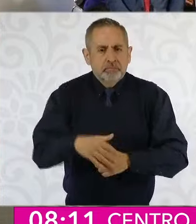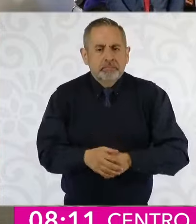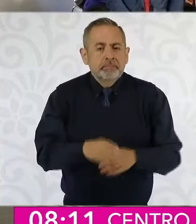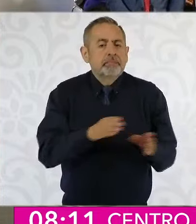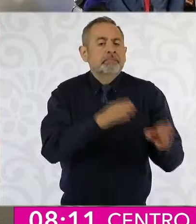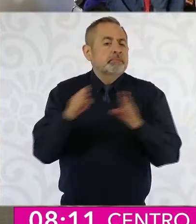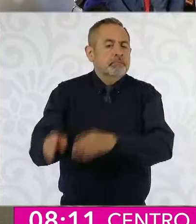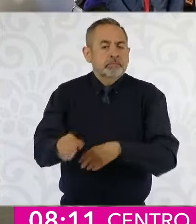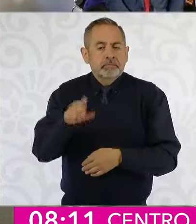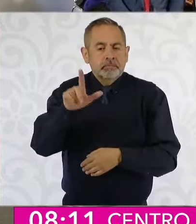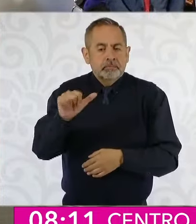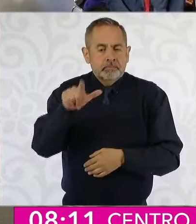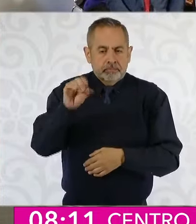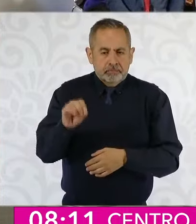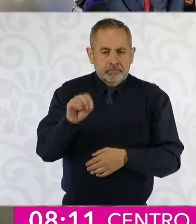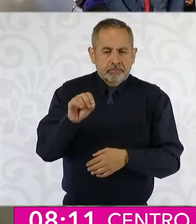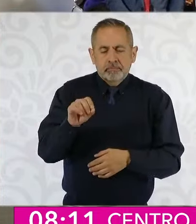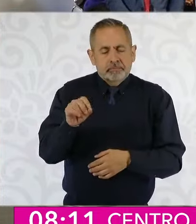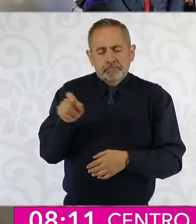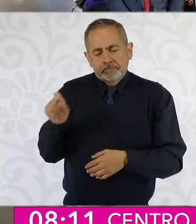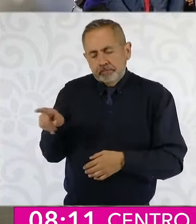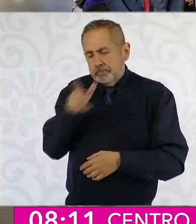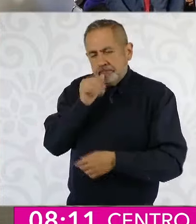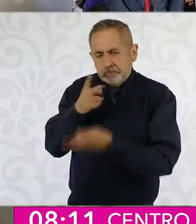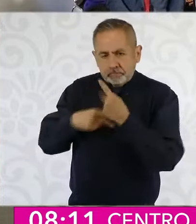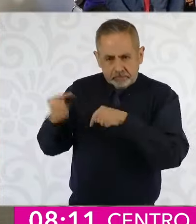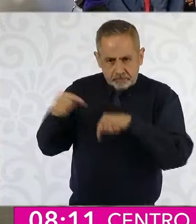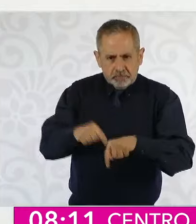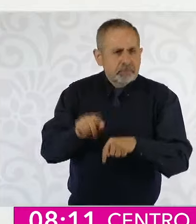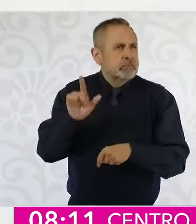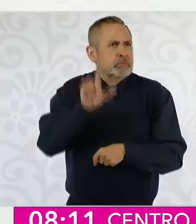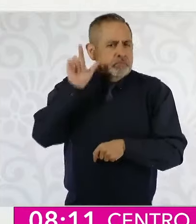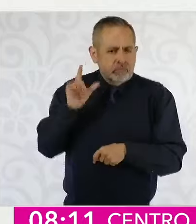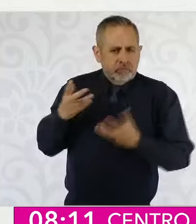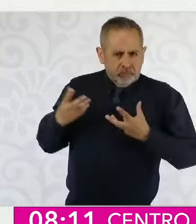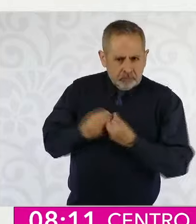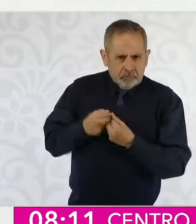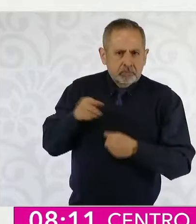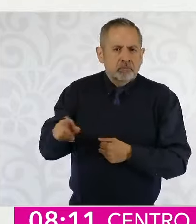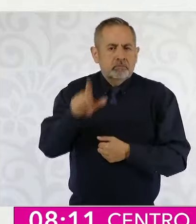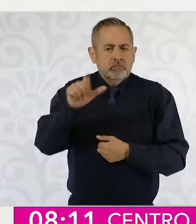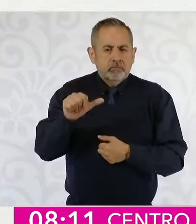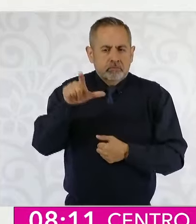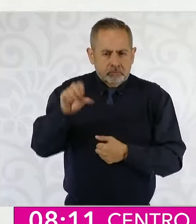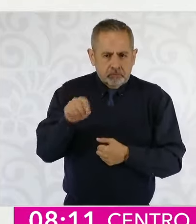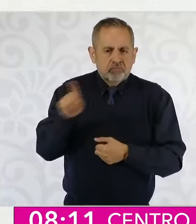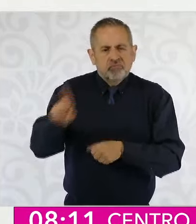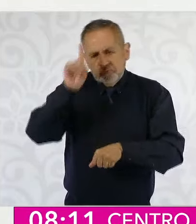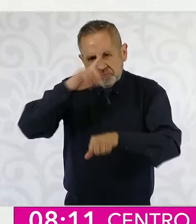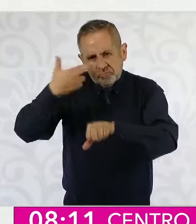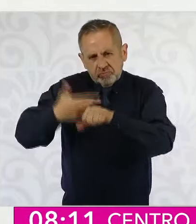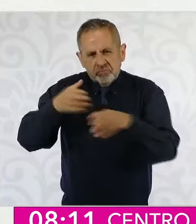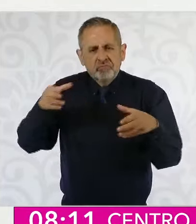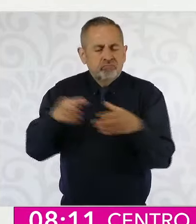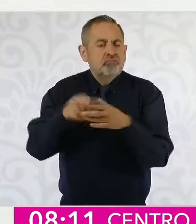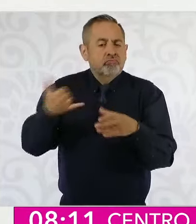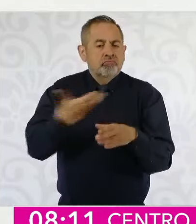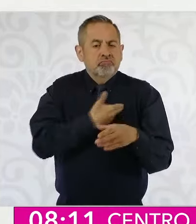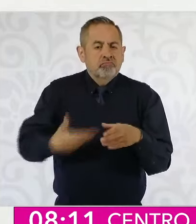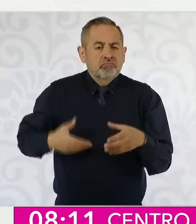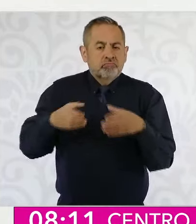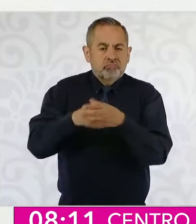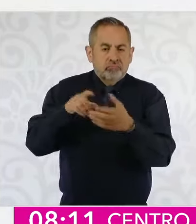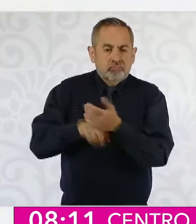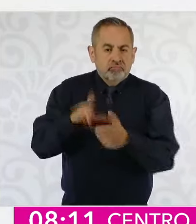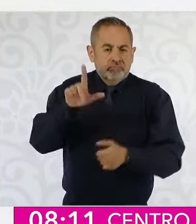Lalo Tricio, que tampoco pudo acompañarnos hoy, pero estuvo el lunes con nosotros. Bueno, Lalo es consejero y presidente